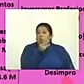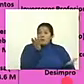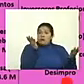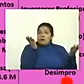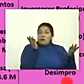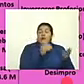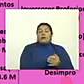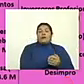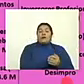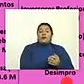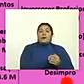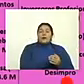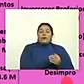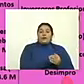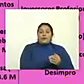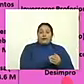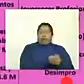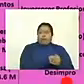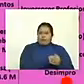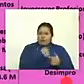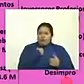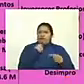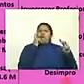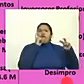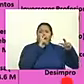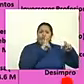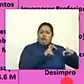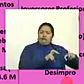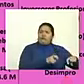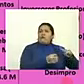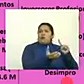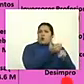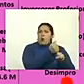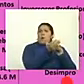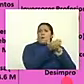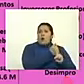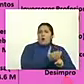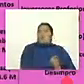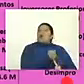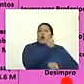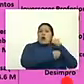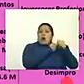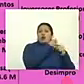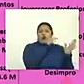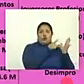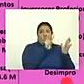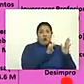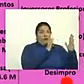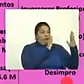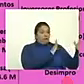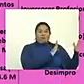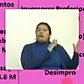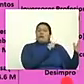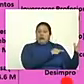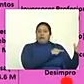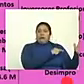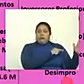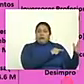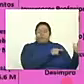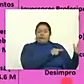Nosotros, en los datos que tenemos de ese momento, que es año 2009,